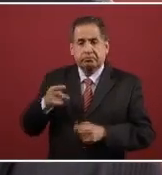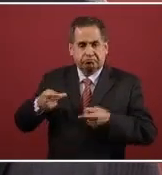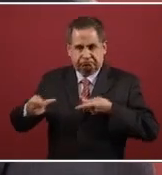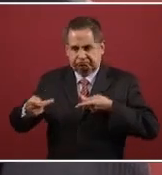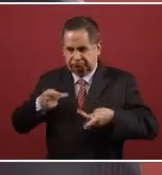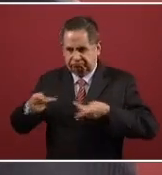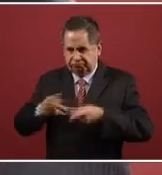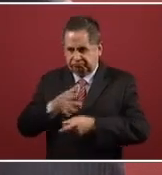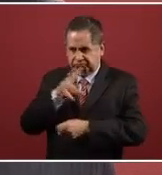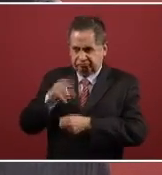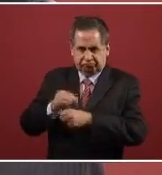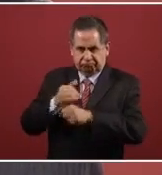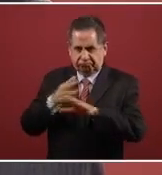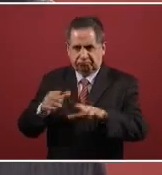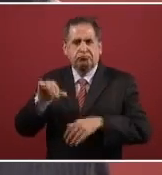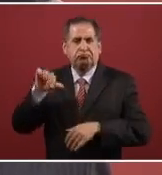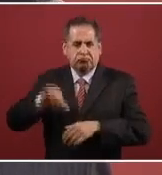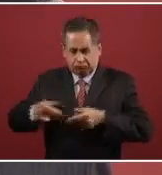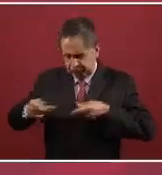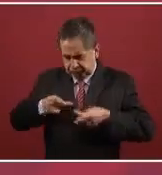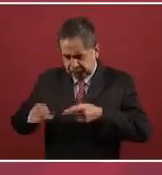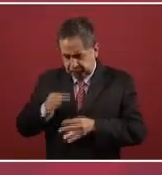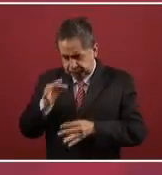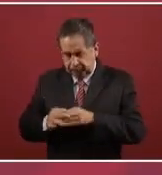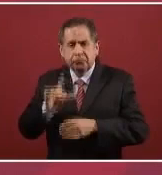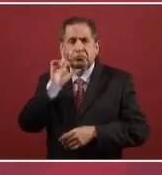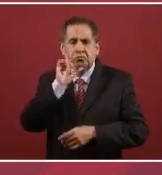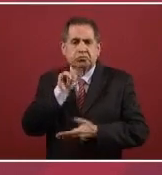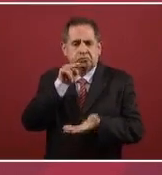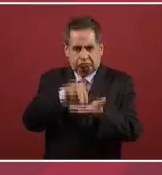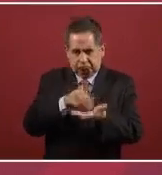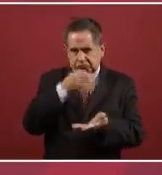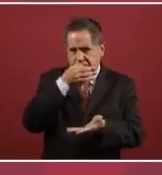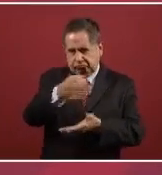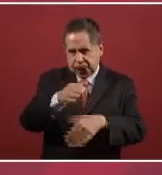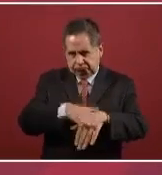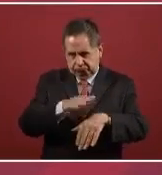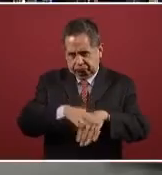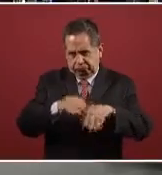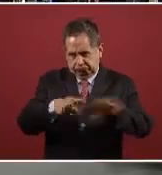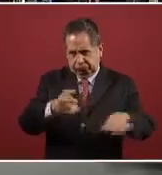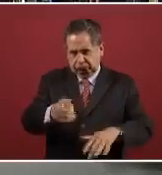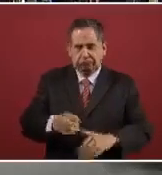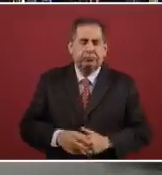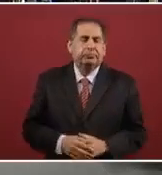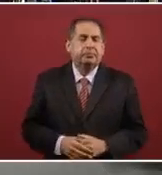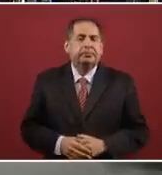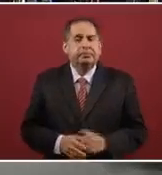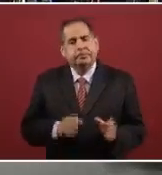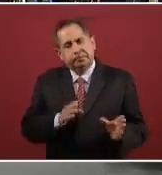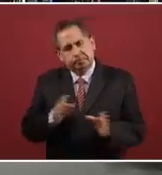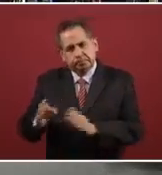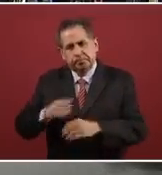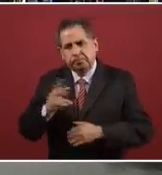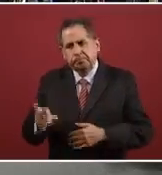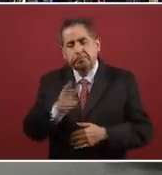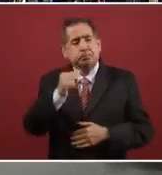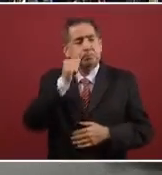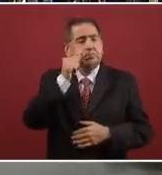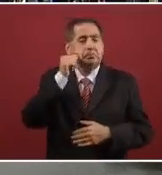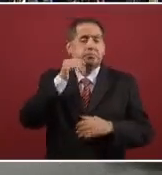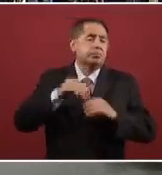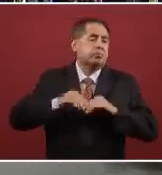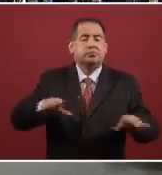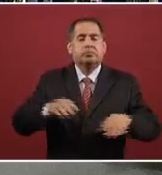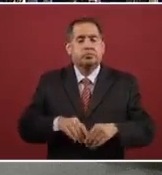preparar un informe el día de hoy y mañana se informa sobre esto. Y preguntarle, por otro lado, ayer se dio a conocer que